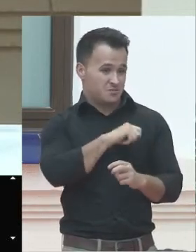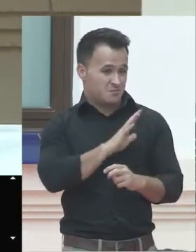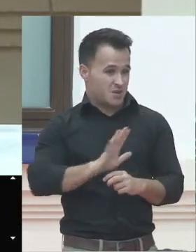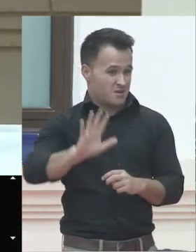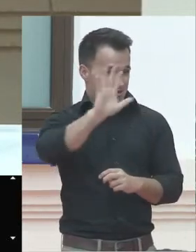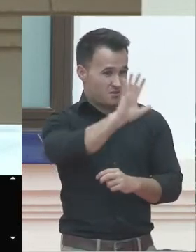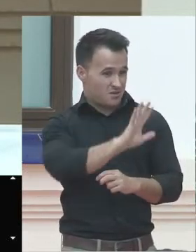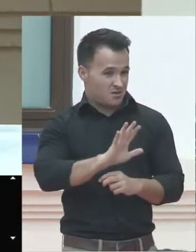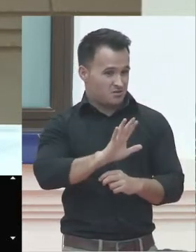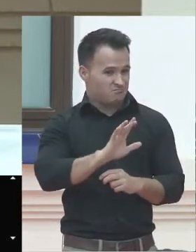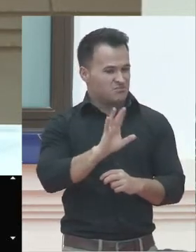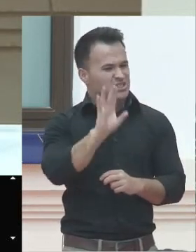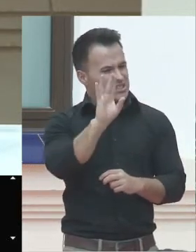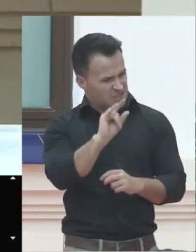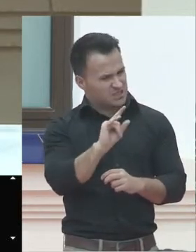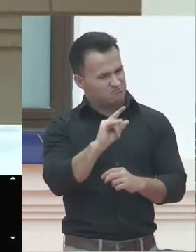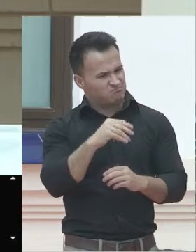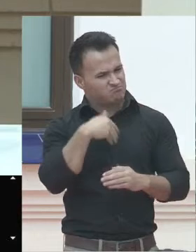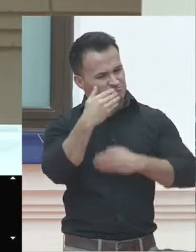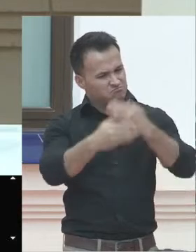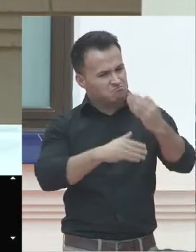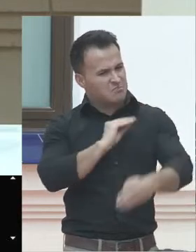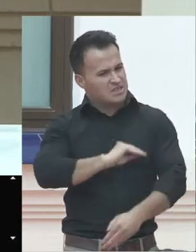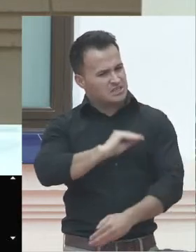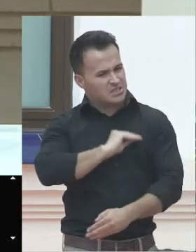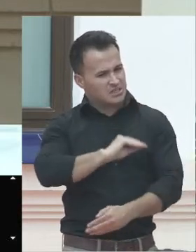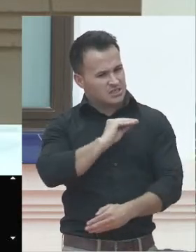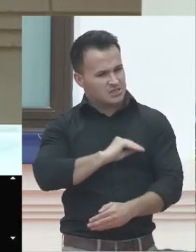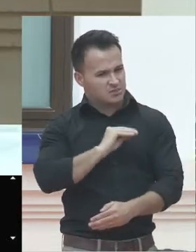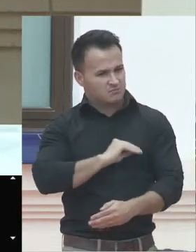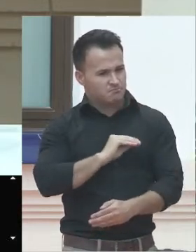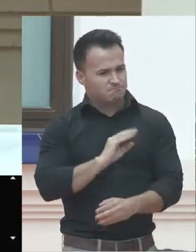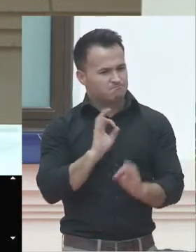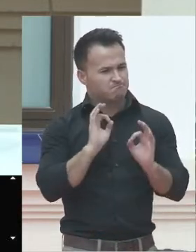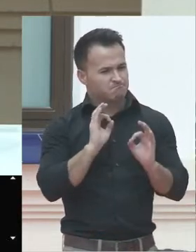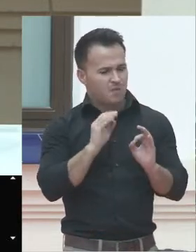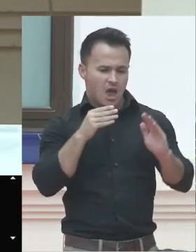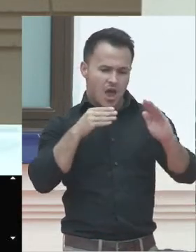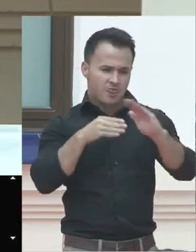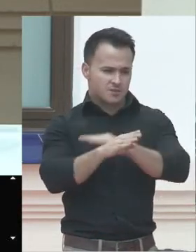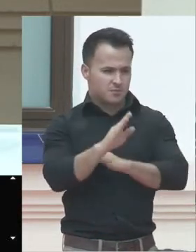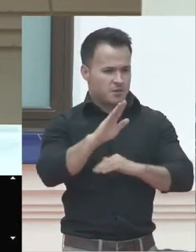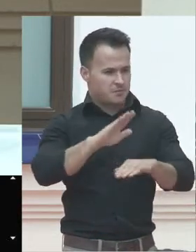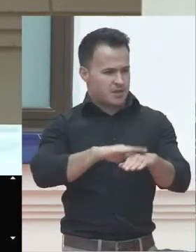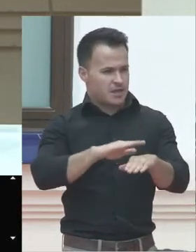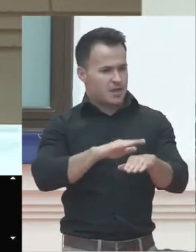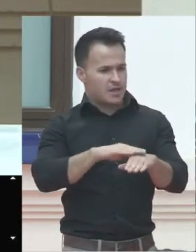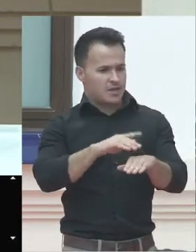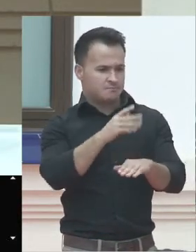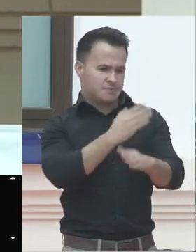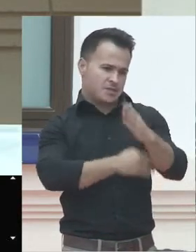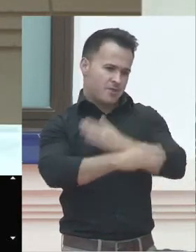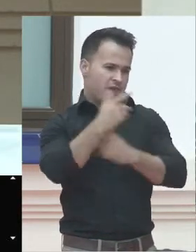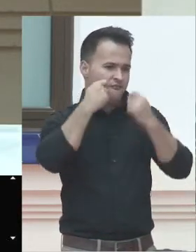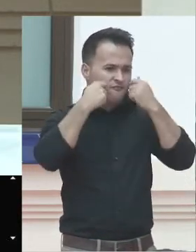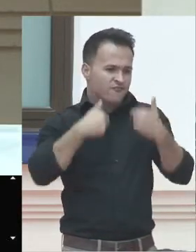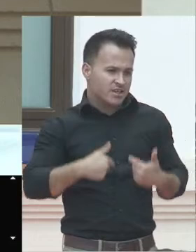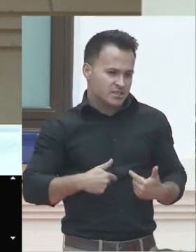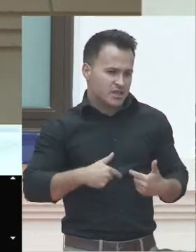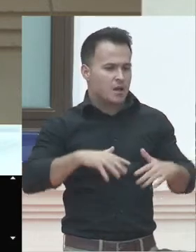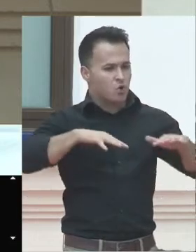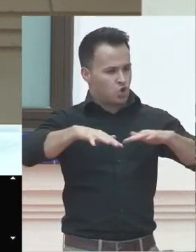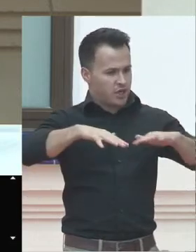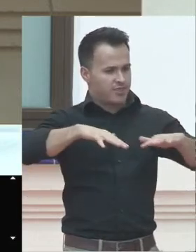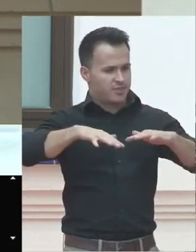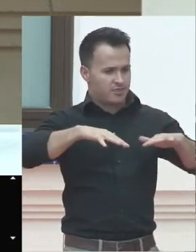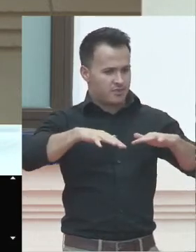se ha avanzado bastante, sobre todo en experiencia en accesibilidad para la discapacidad física, la discapacidad